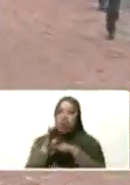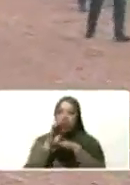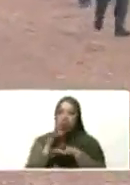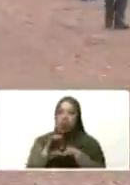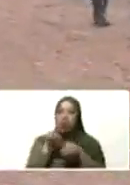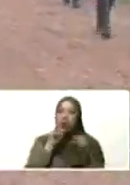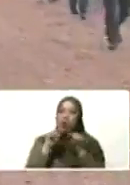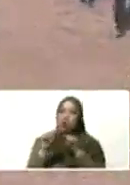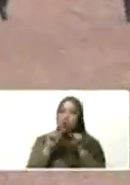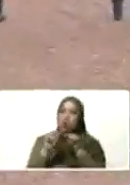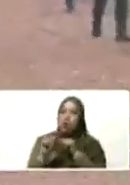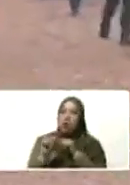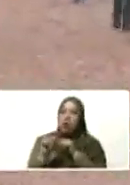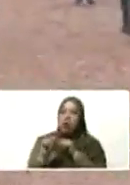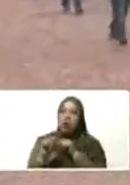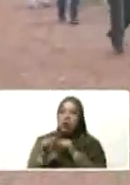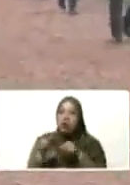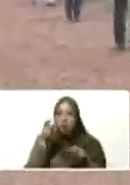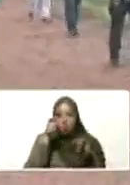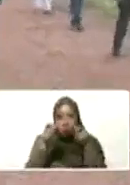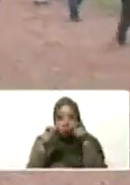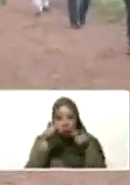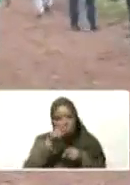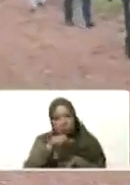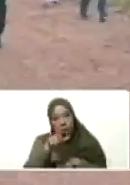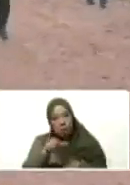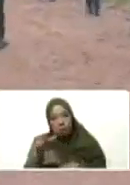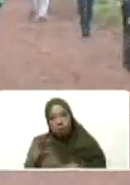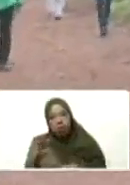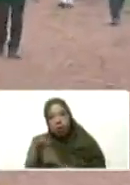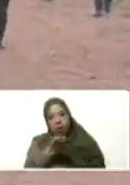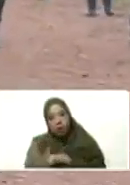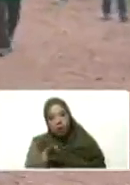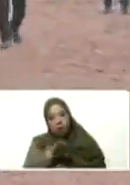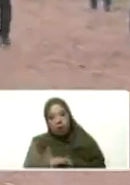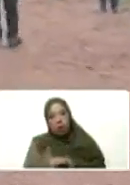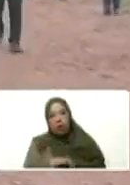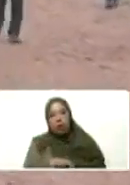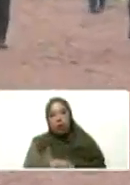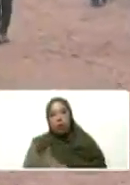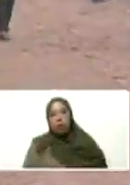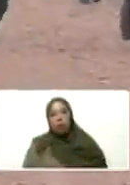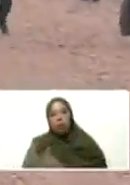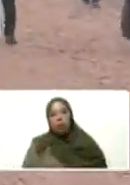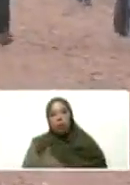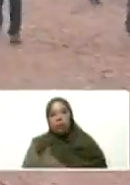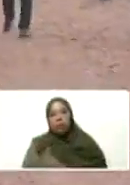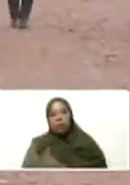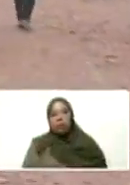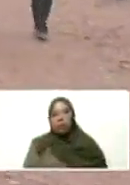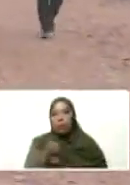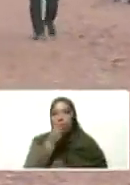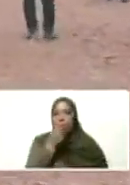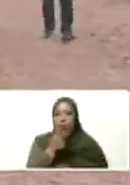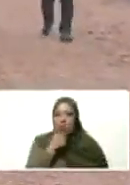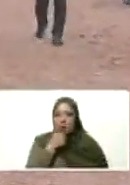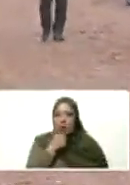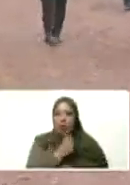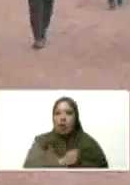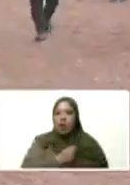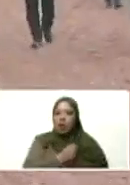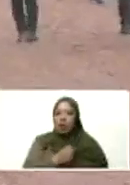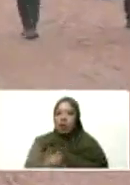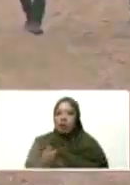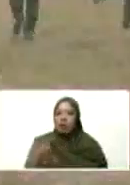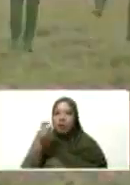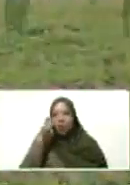detalle importante que destacaron, y un concepto que el señor Enmar siempre maneja, es lo bondadoso y lo amable